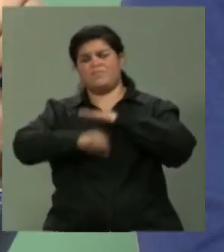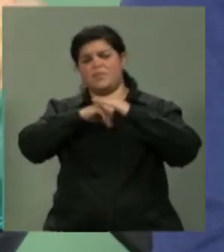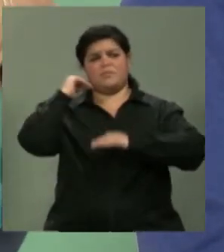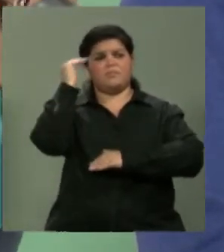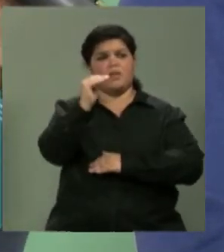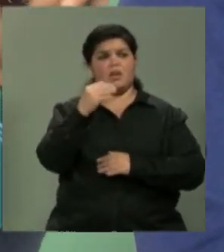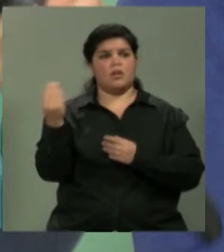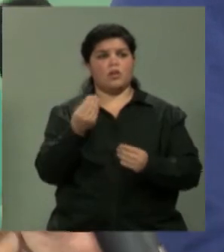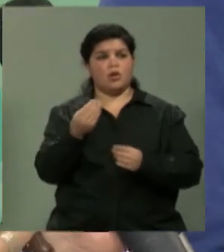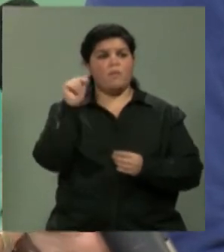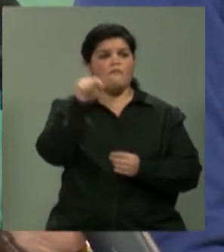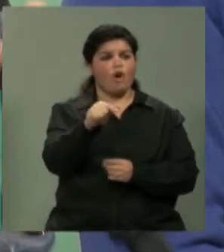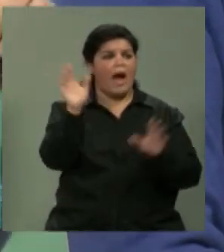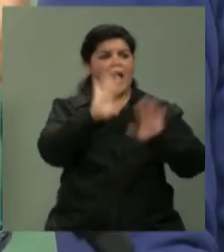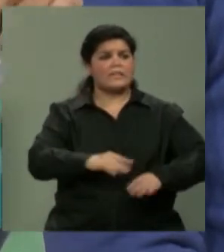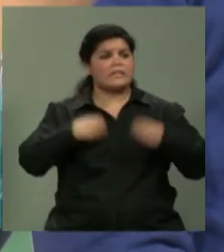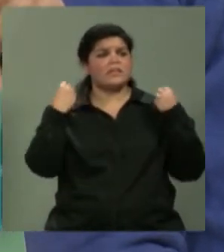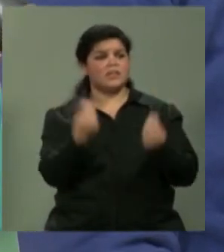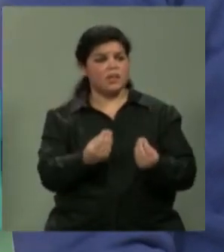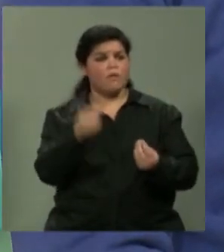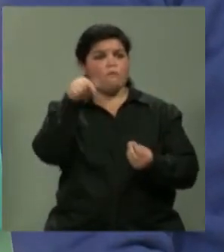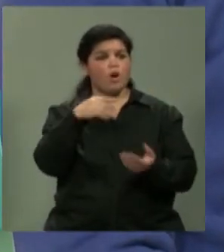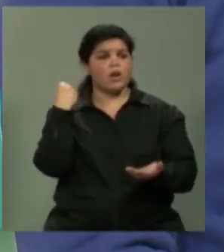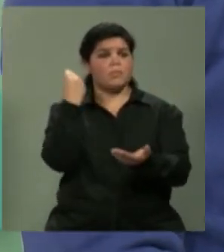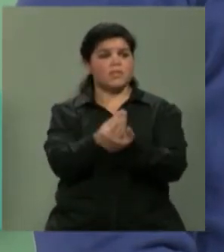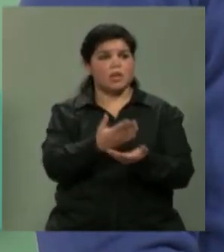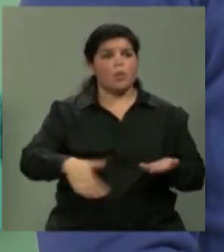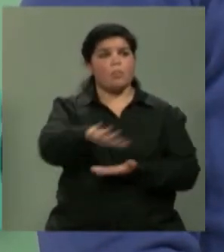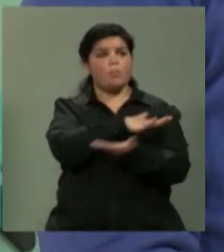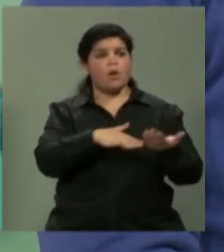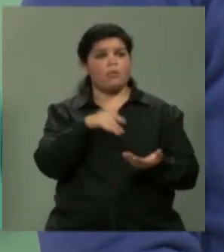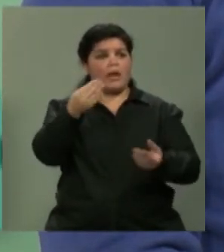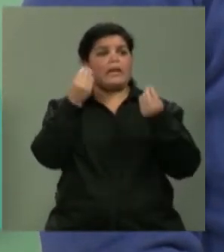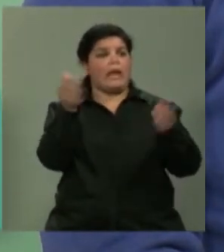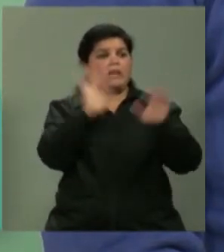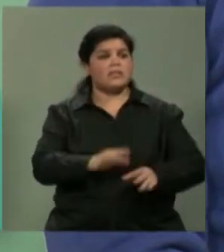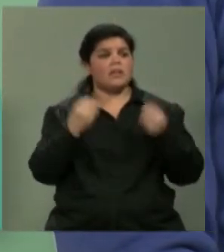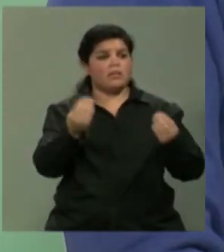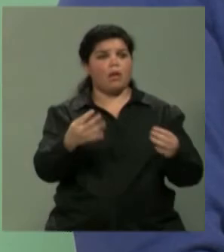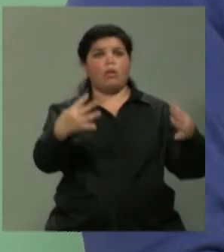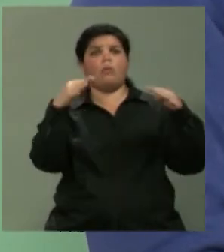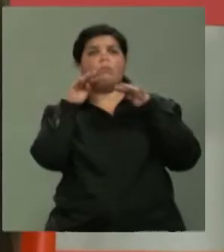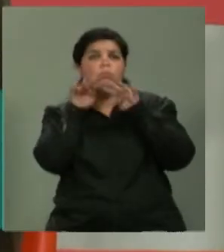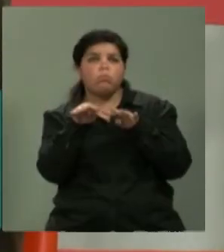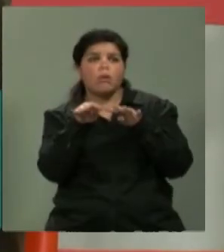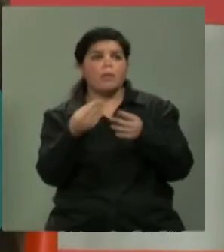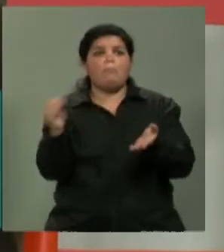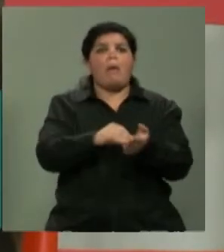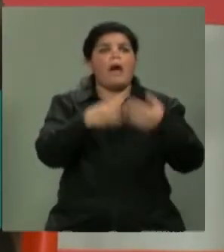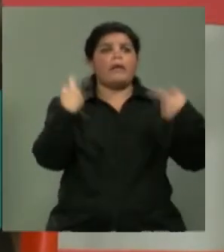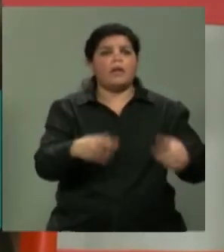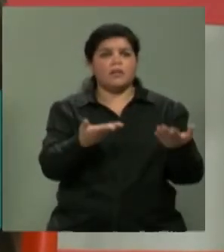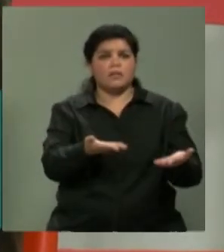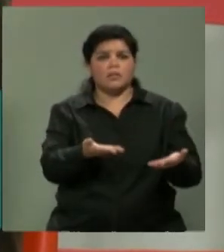que esas instituciones funcionen? Vos sos la representante del pueblo. ¿Qué hiciste además de escuchar a los operadores del ESCOSE? No los